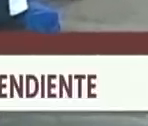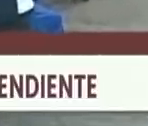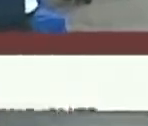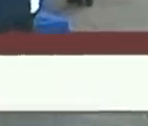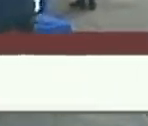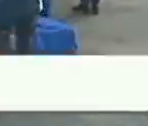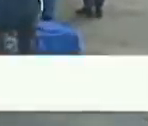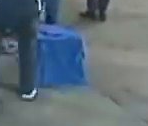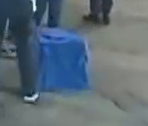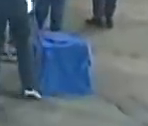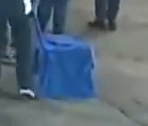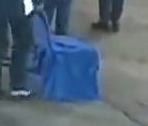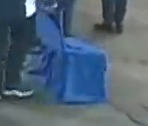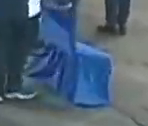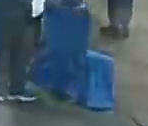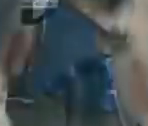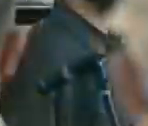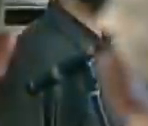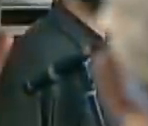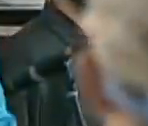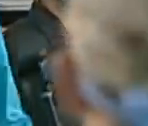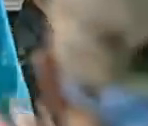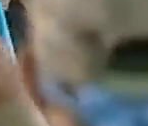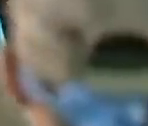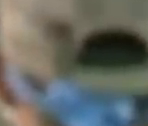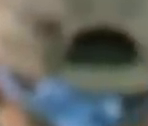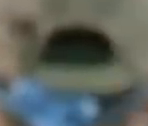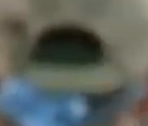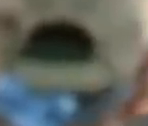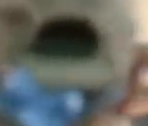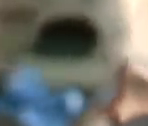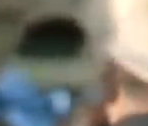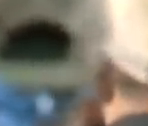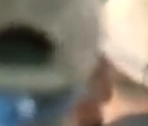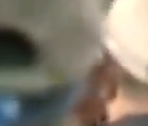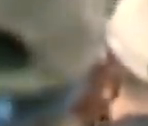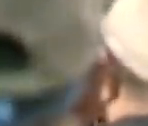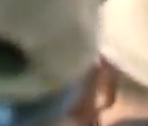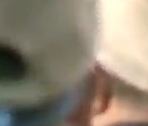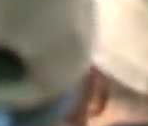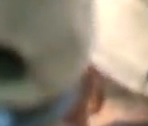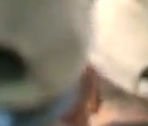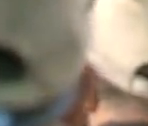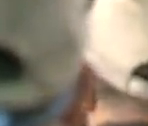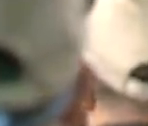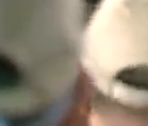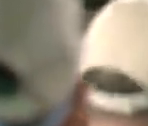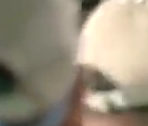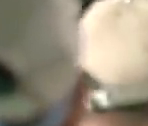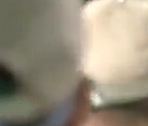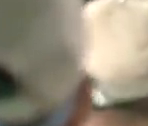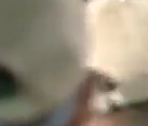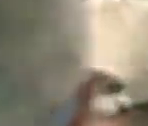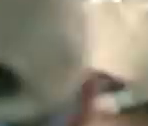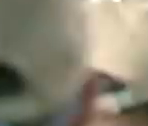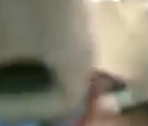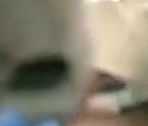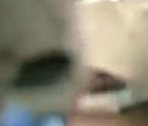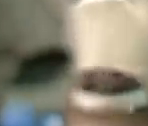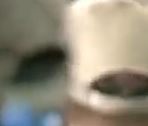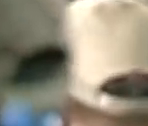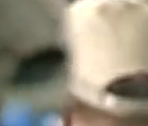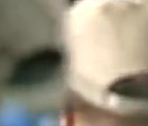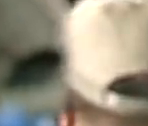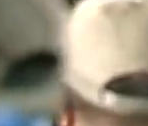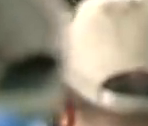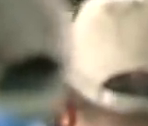para el país, al sector también de la economía venezolana. Importante también resaltar este esfuerzo que hace el presidente de la